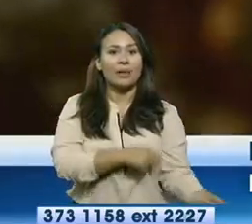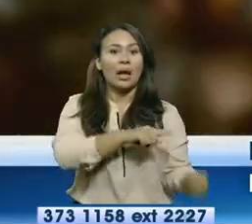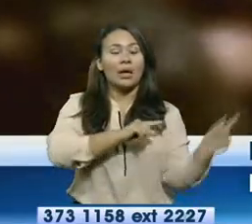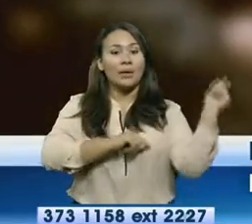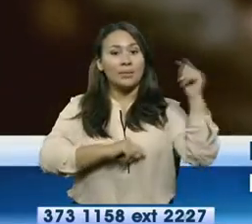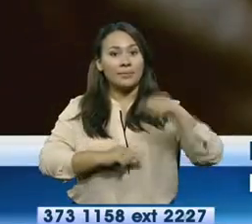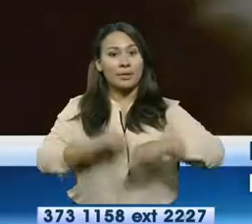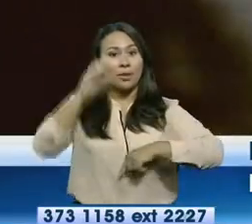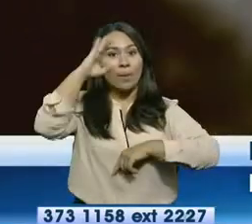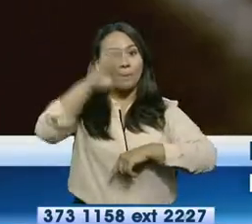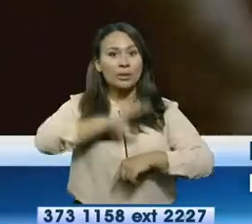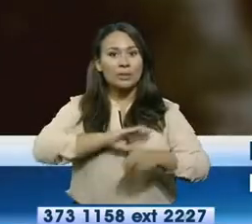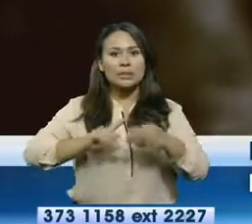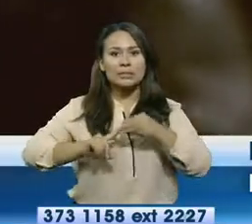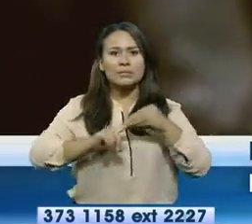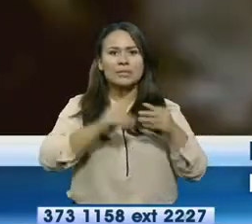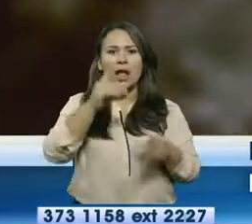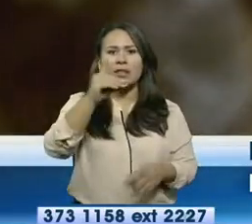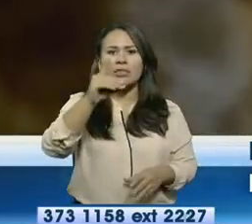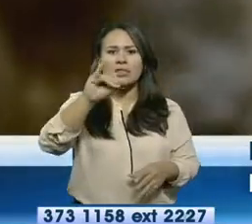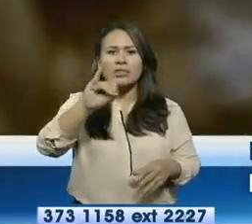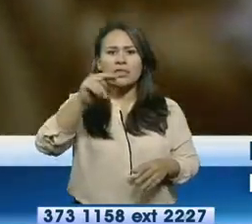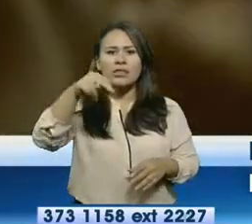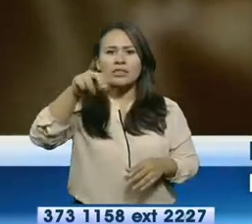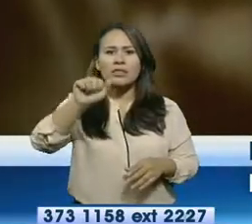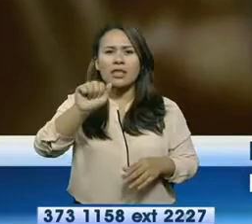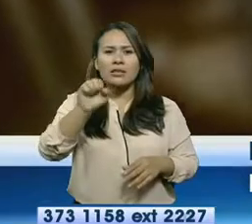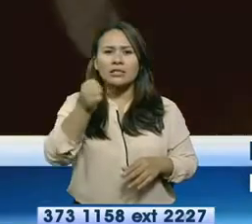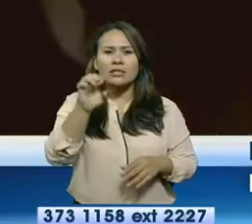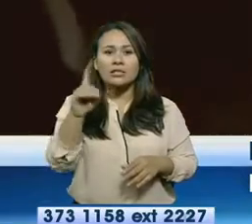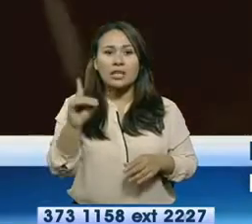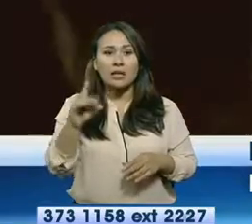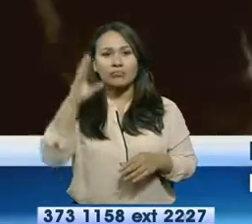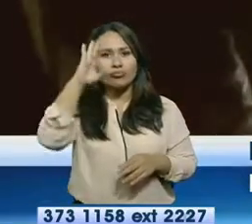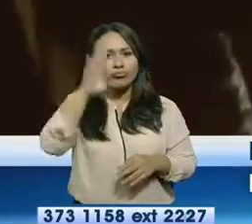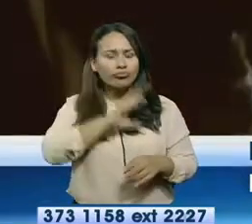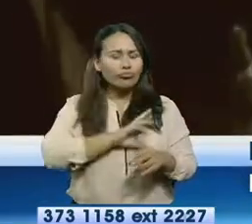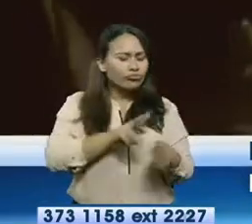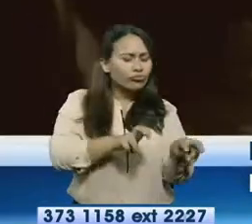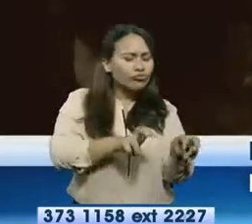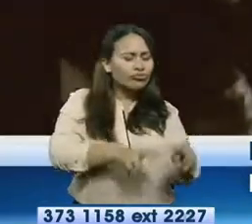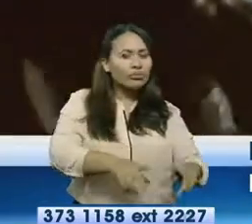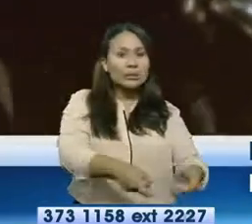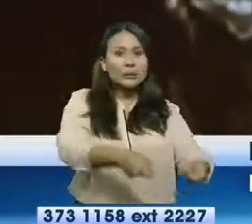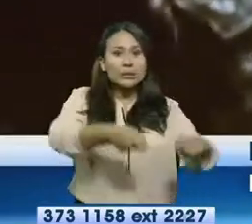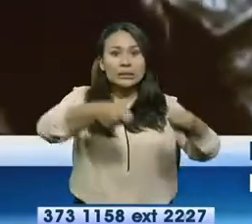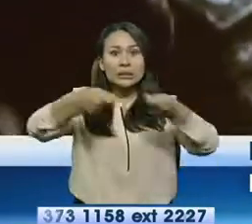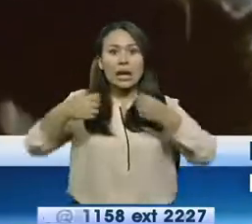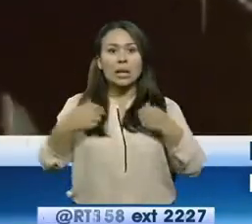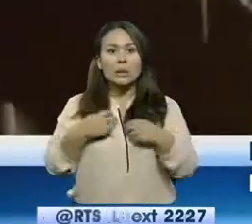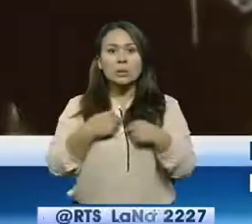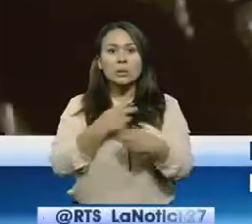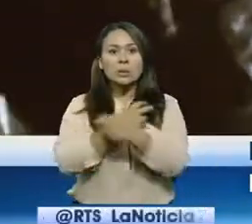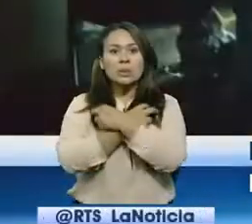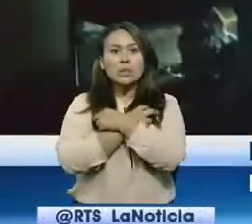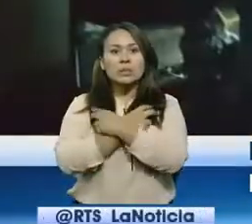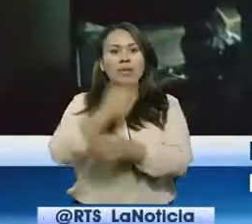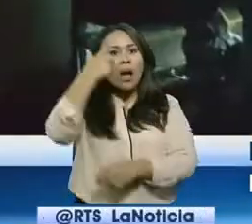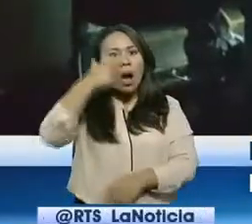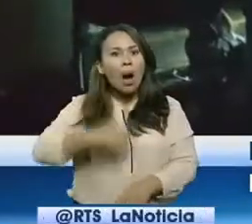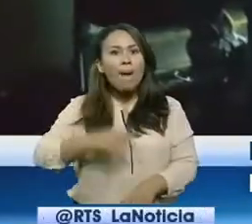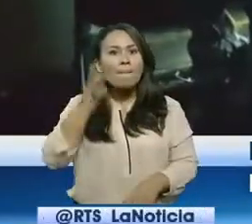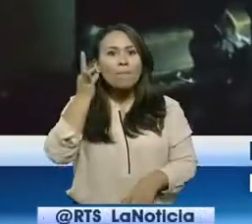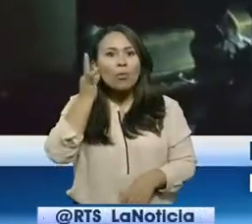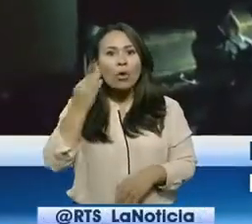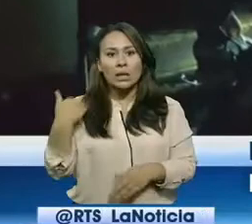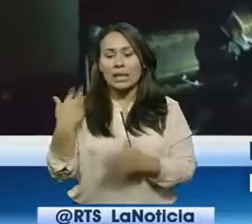de la DINASED y criminalística para realizar el levantamiento del cadáver. Una vez en la superficie confirmaron que se trataba de la misma mujer, madre